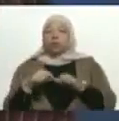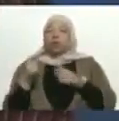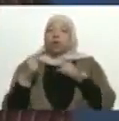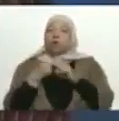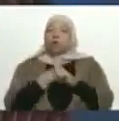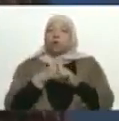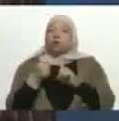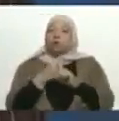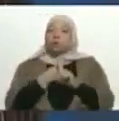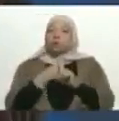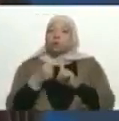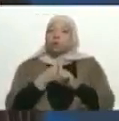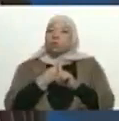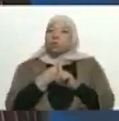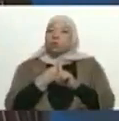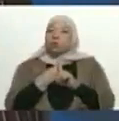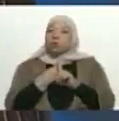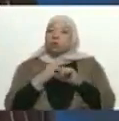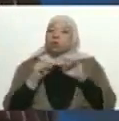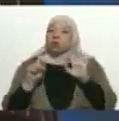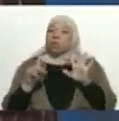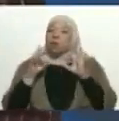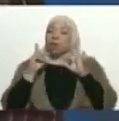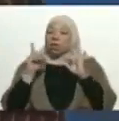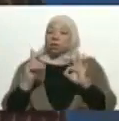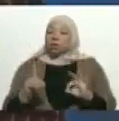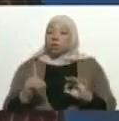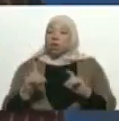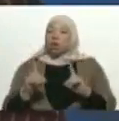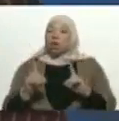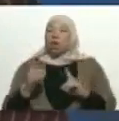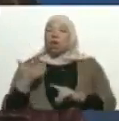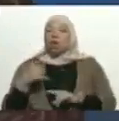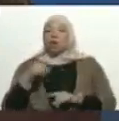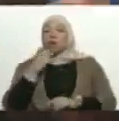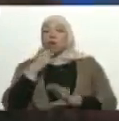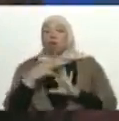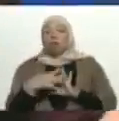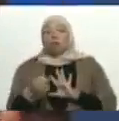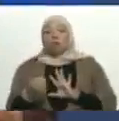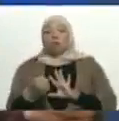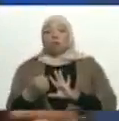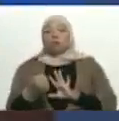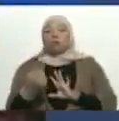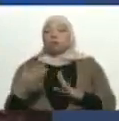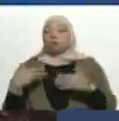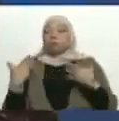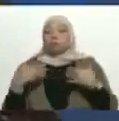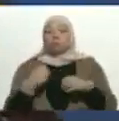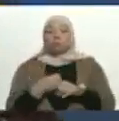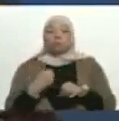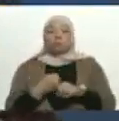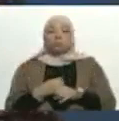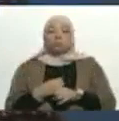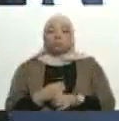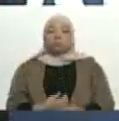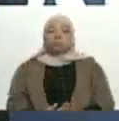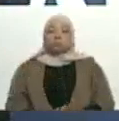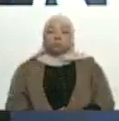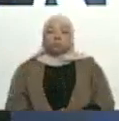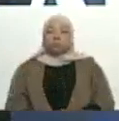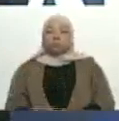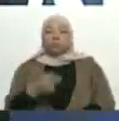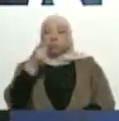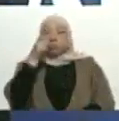combatiendo más decididamente. Y Venezuela es un gran ejemplo. Yo hoy estoy muy contento de cómo esa cantidad de cámaras que hay aquí